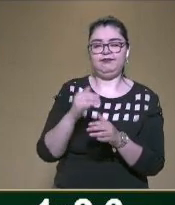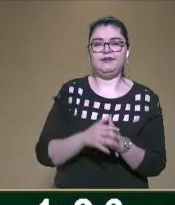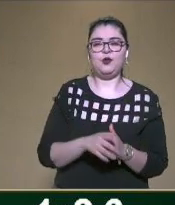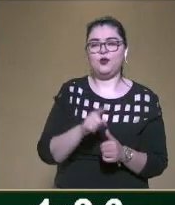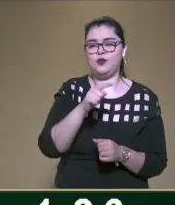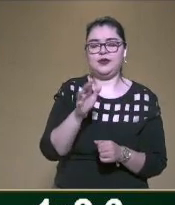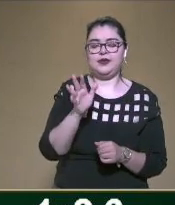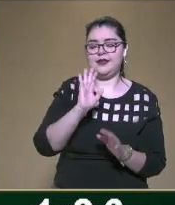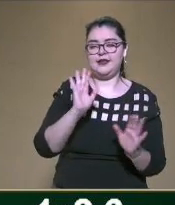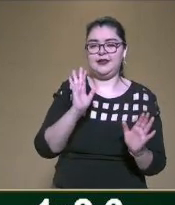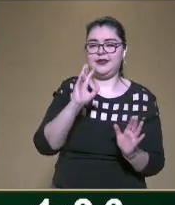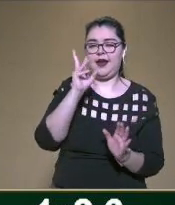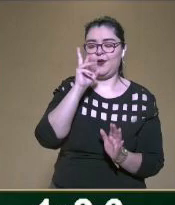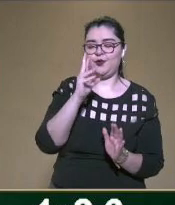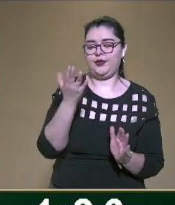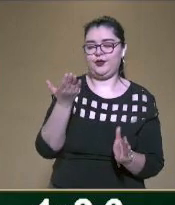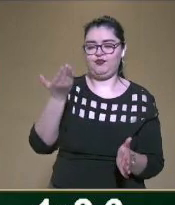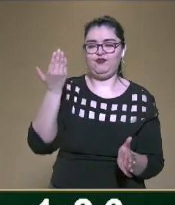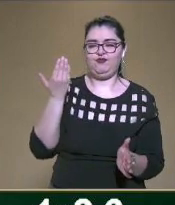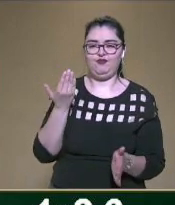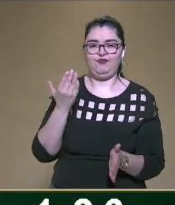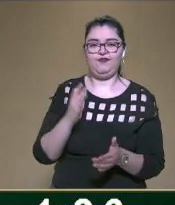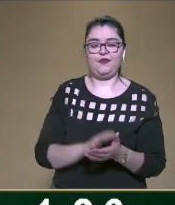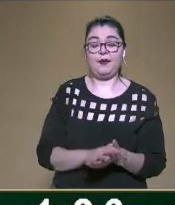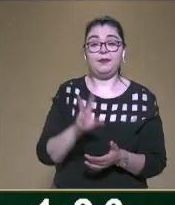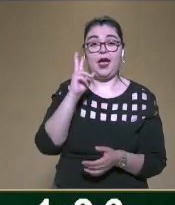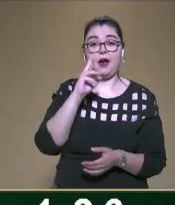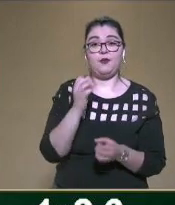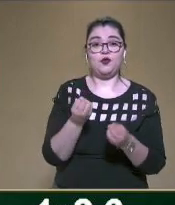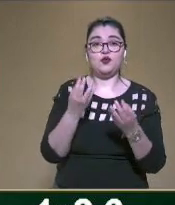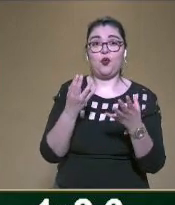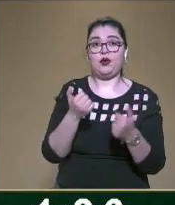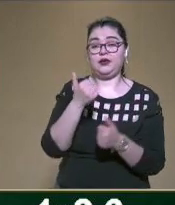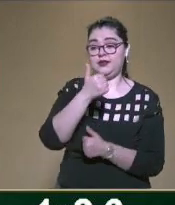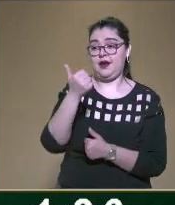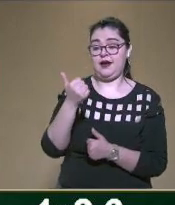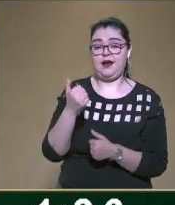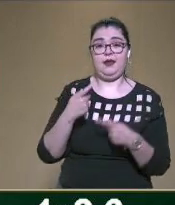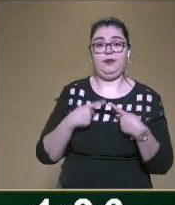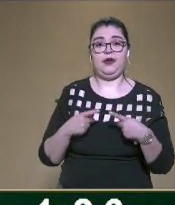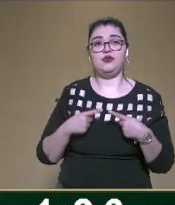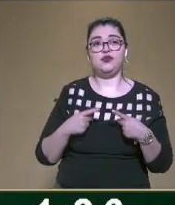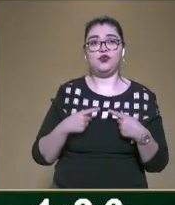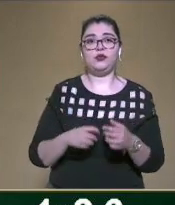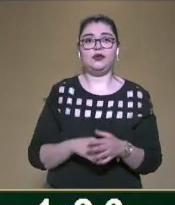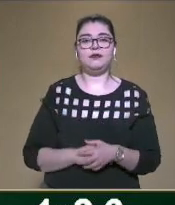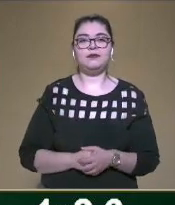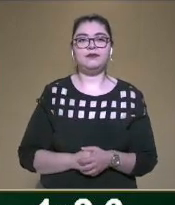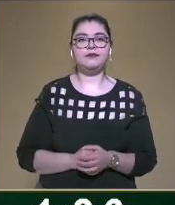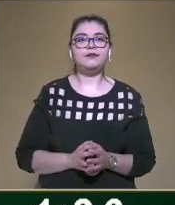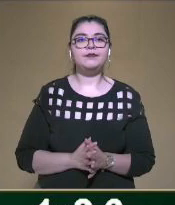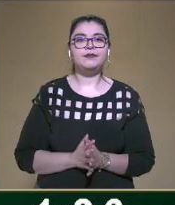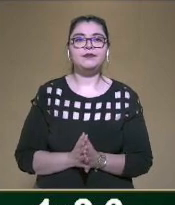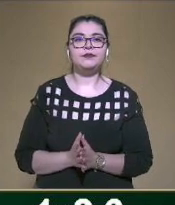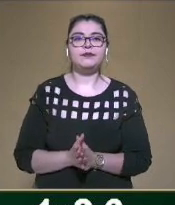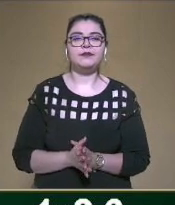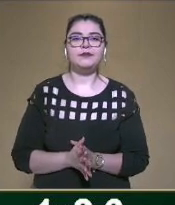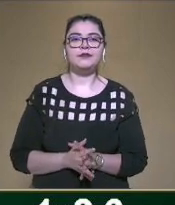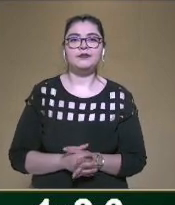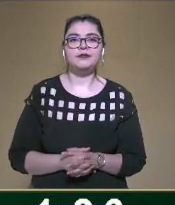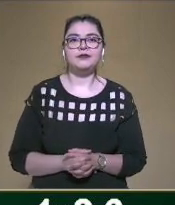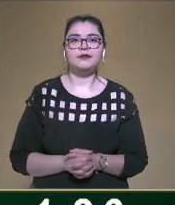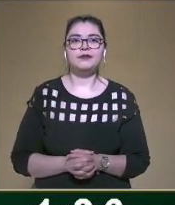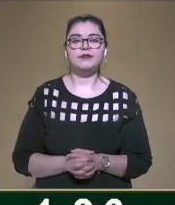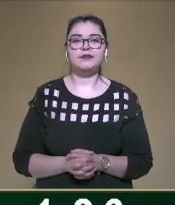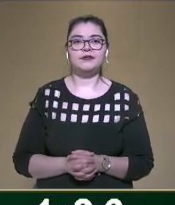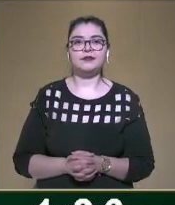a ver ahora cuántas partes les va a tocar a cada uno de esas 8 personas. Ahí está. Una